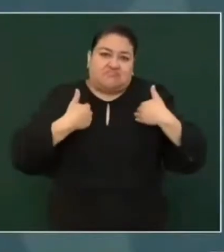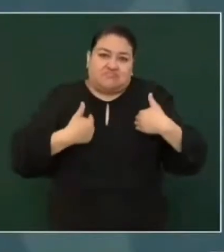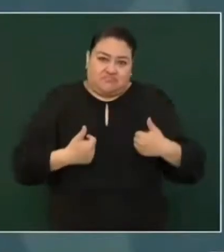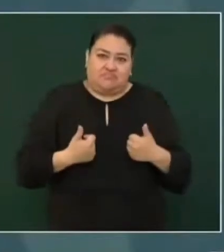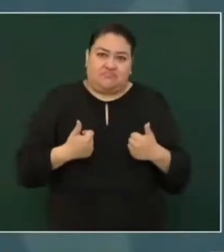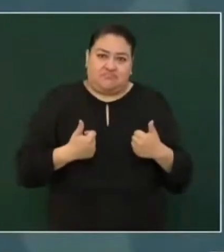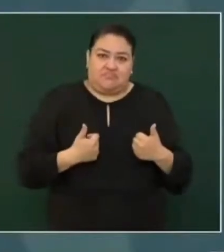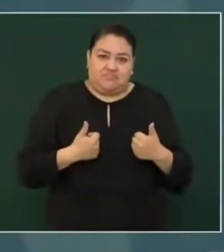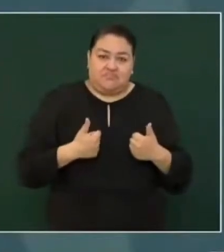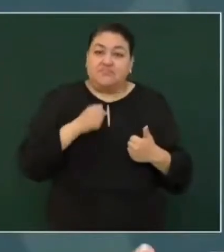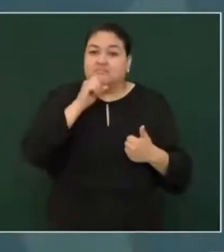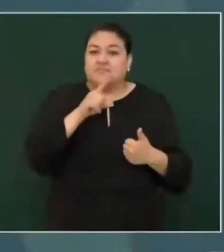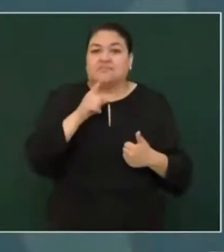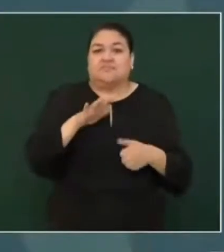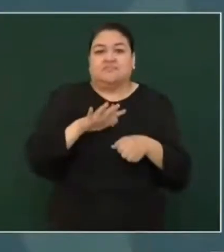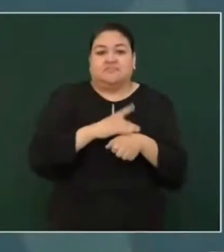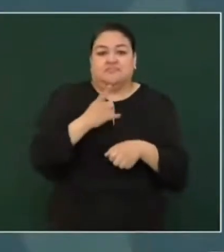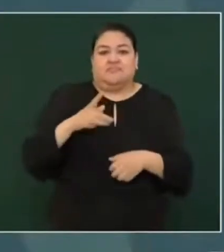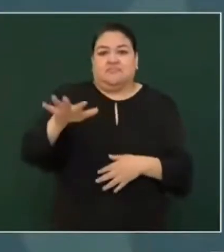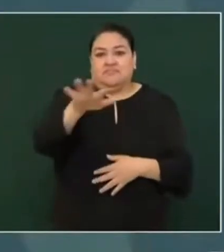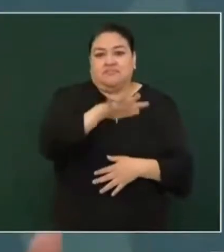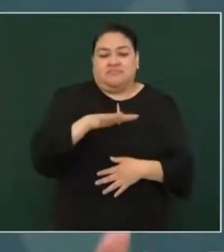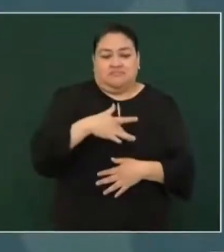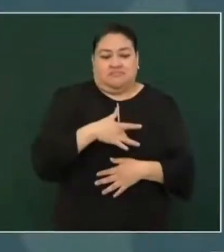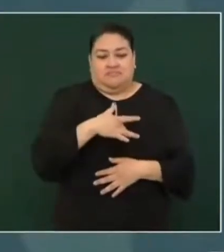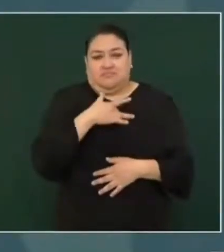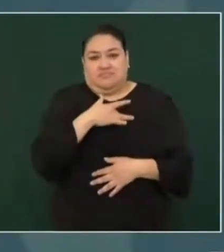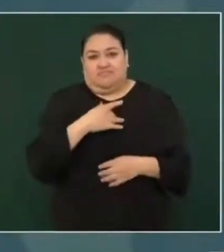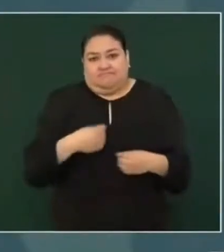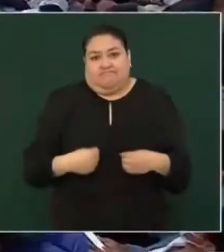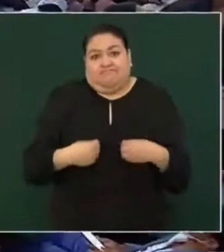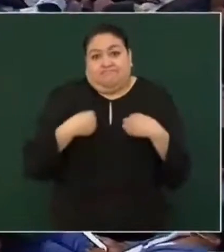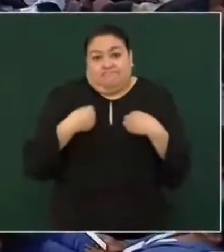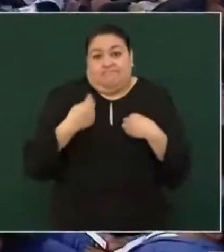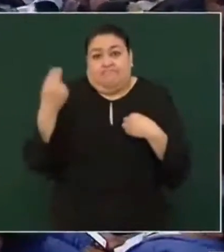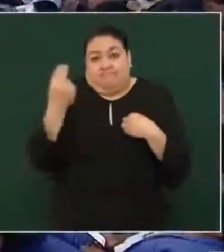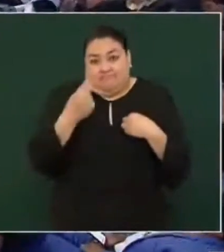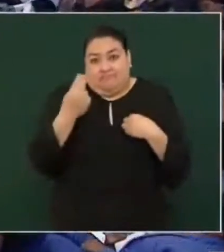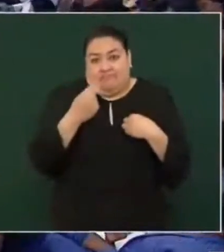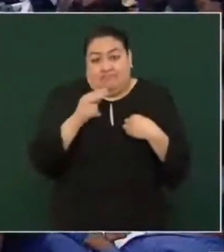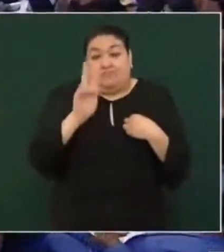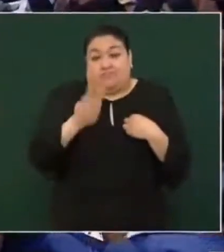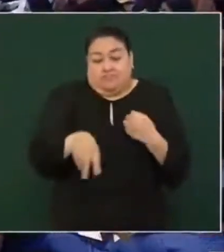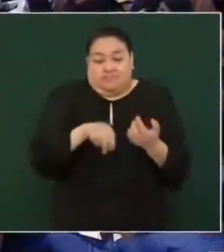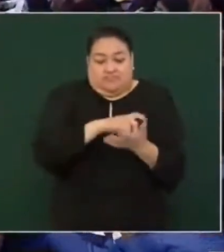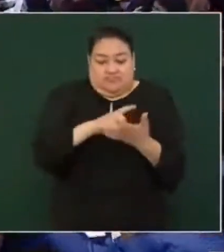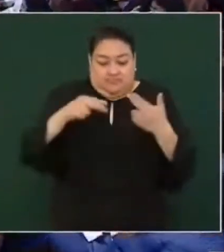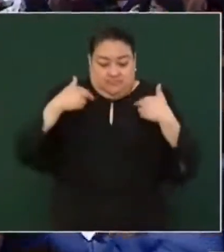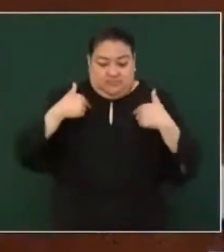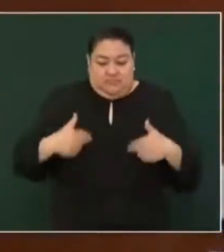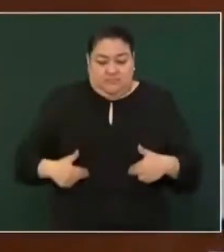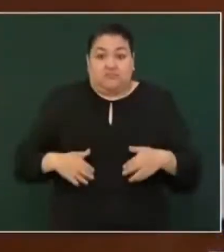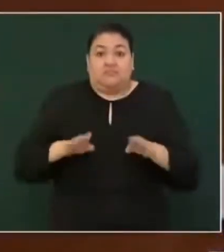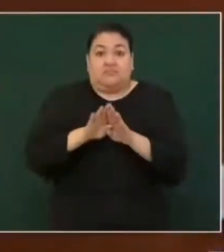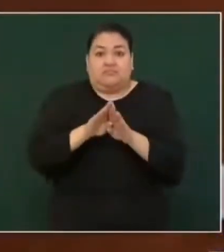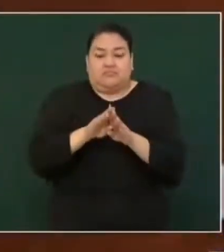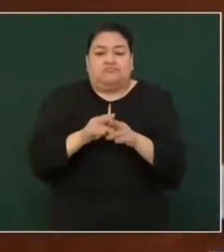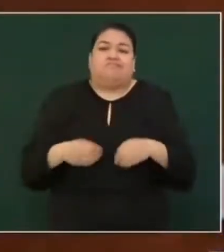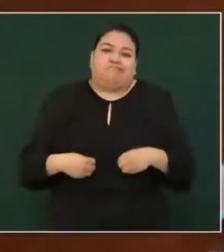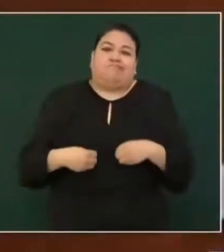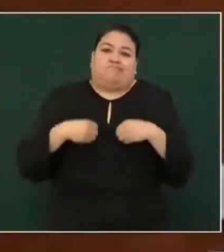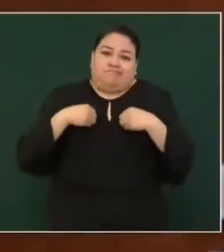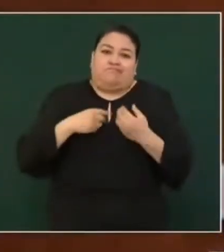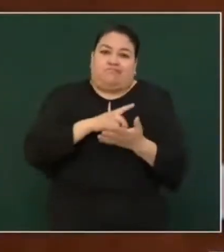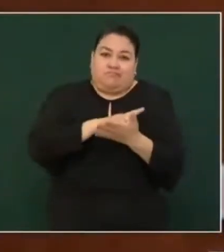porque necesitan vivir y el principal de los derechos humanos es el derecho a la vida,